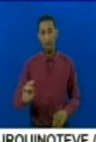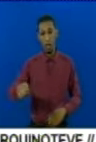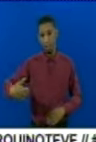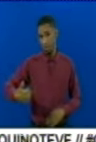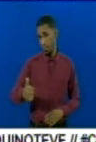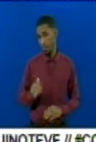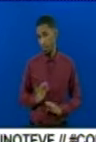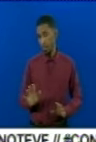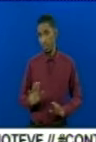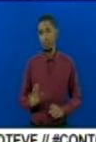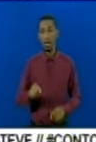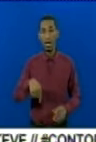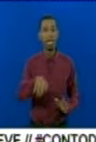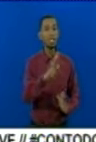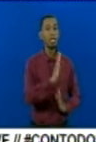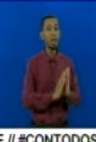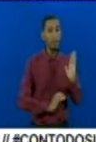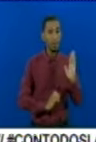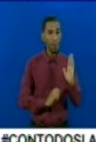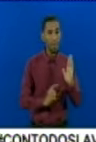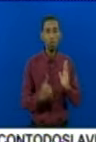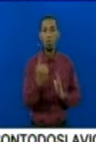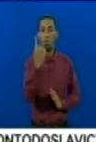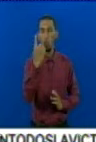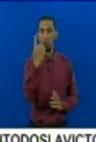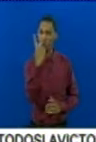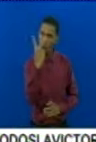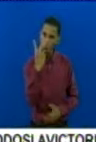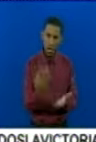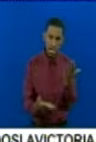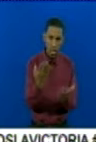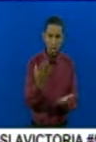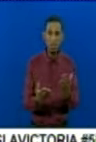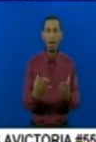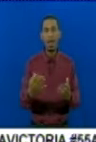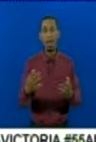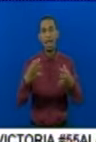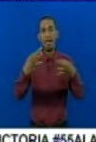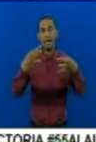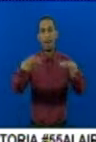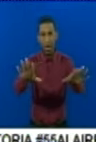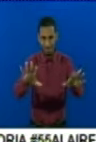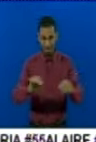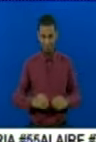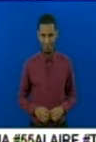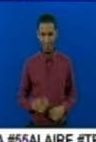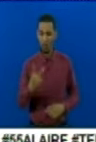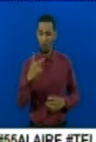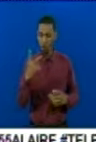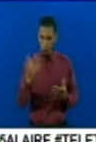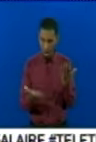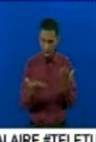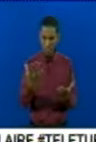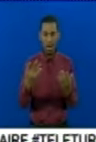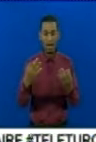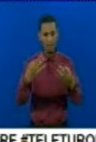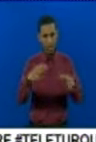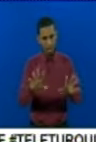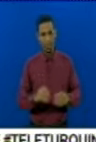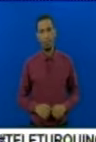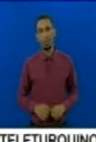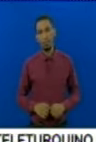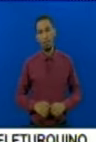entregará 1 kilogramo adicional completamente gratuito a todos los consumidores. Ese último kilogramo